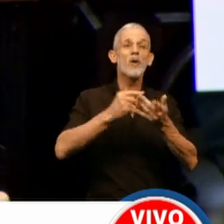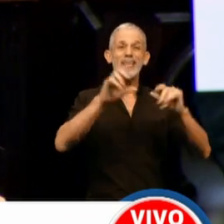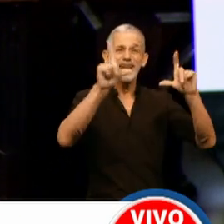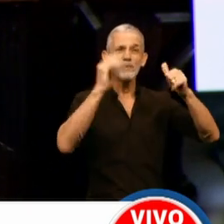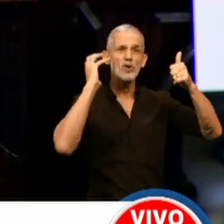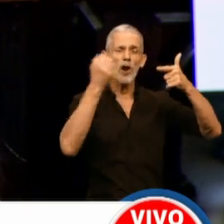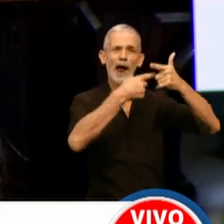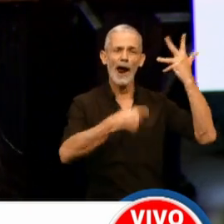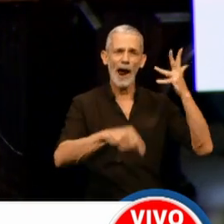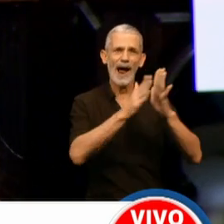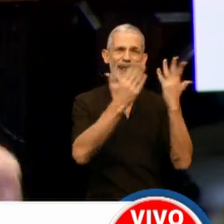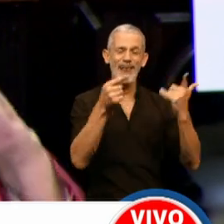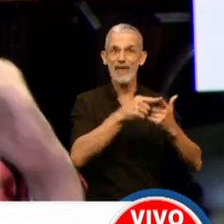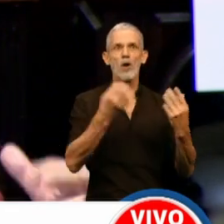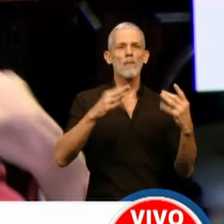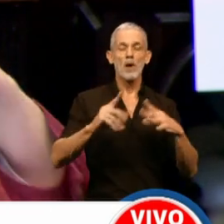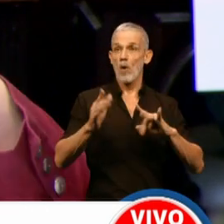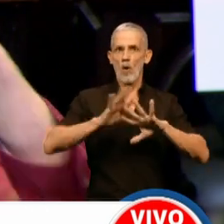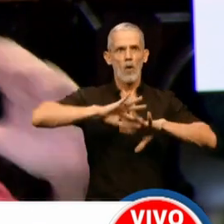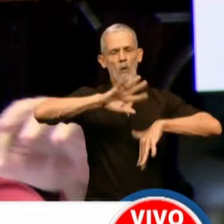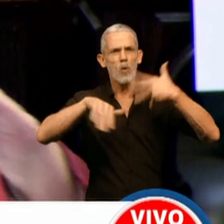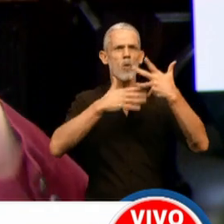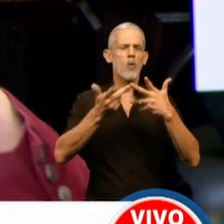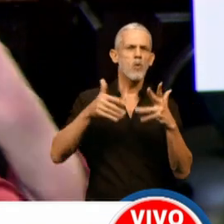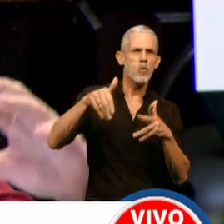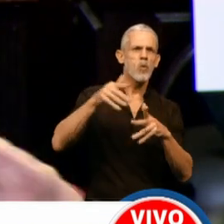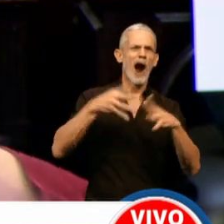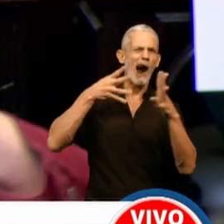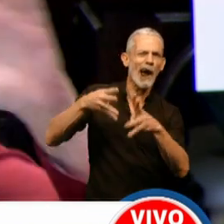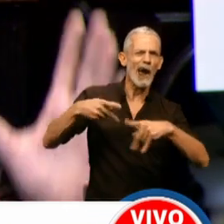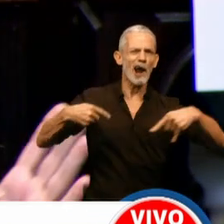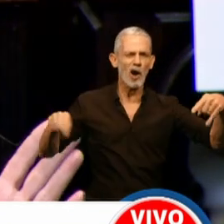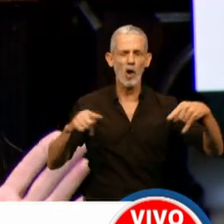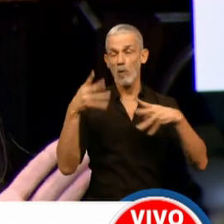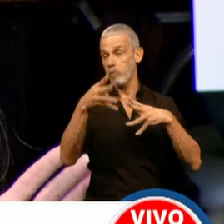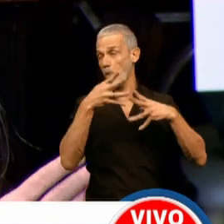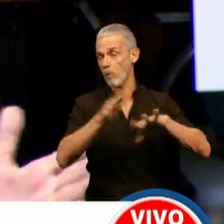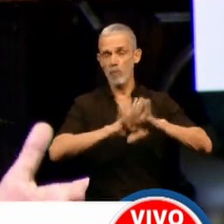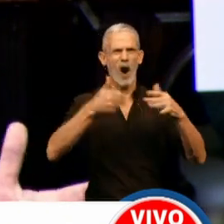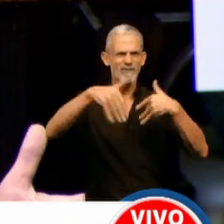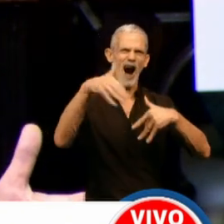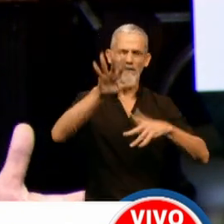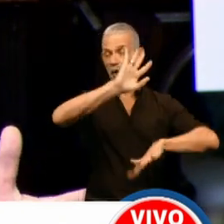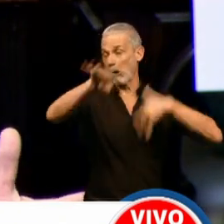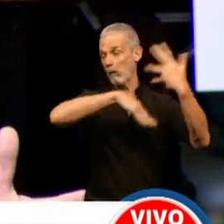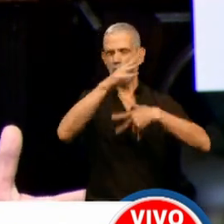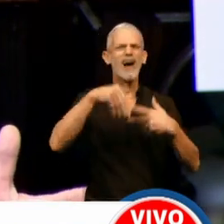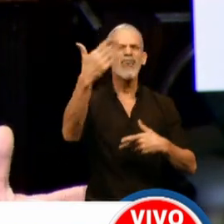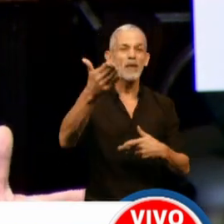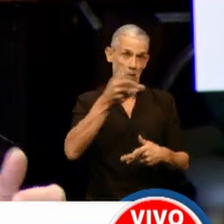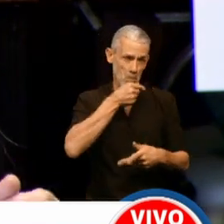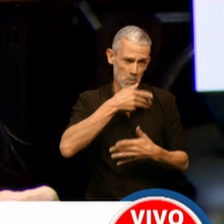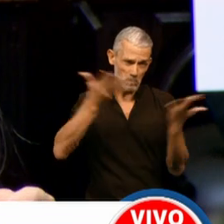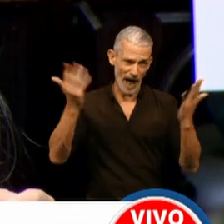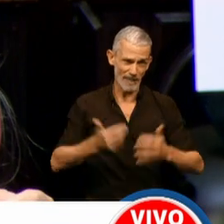medios de comunicación empiezan las catástrofes los fantasmas la guerra todo todo lo que va a suceder que después ya sabemos nos